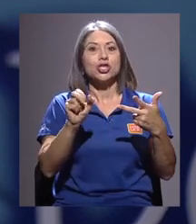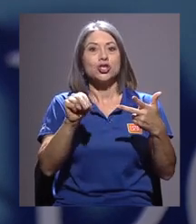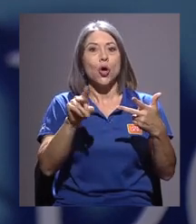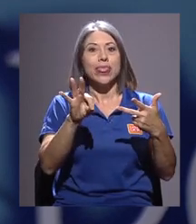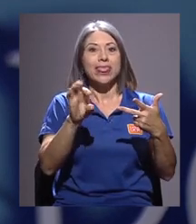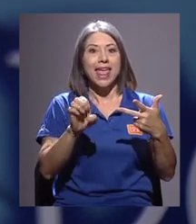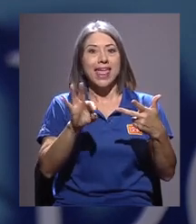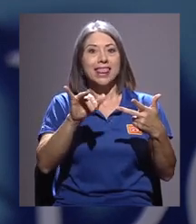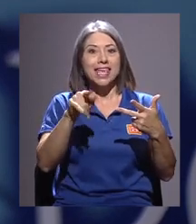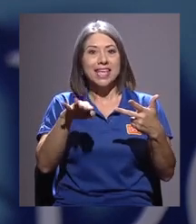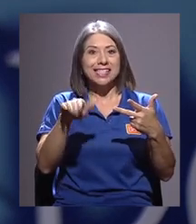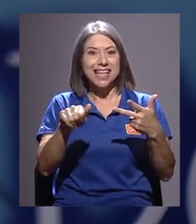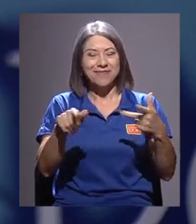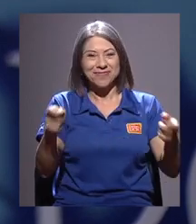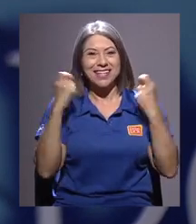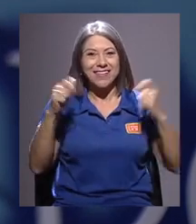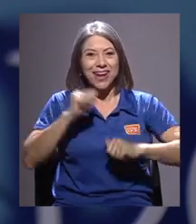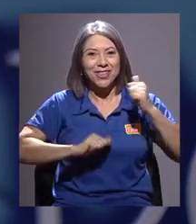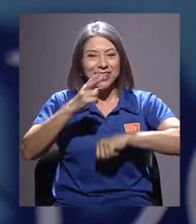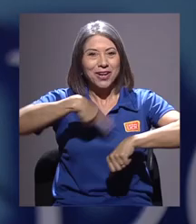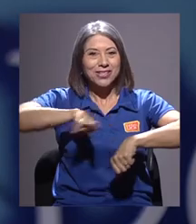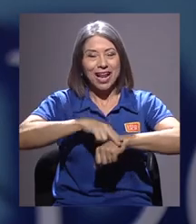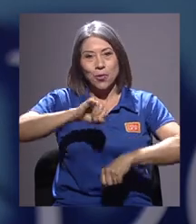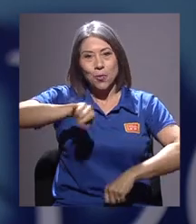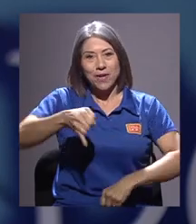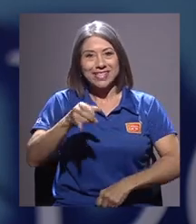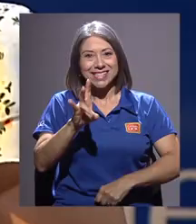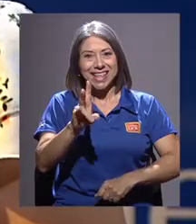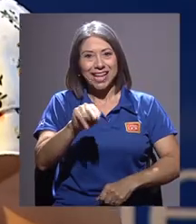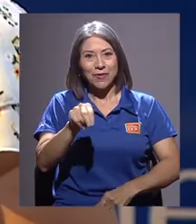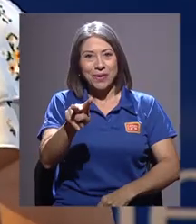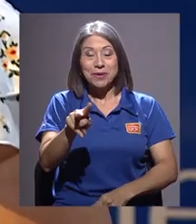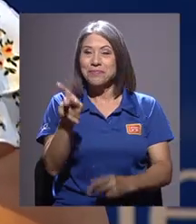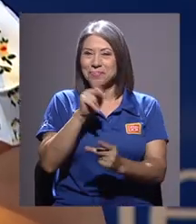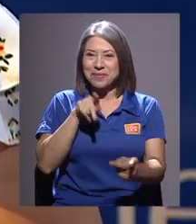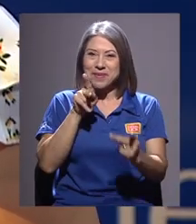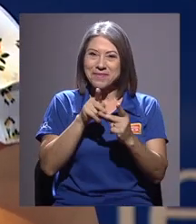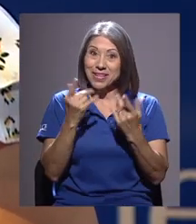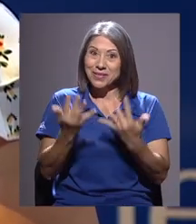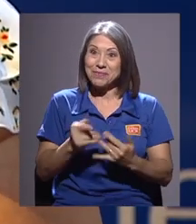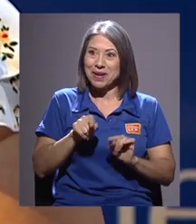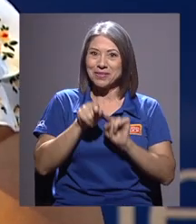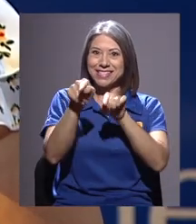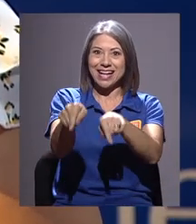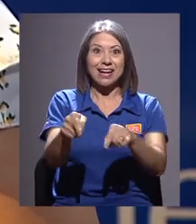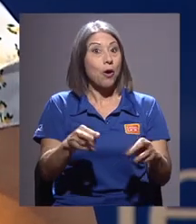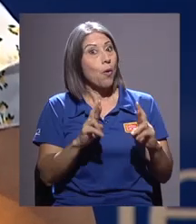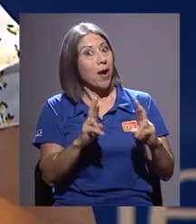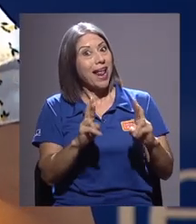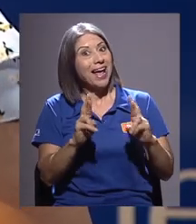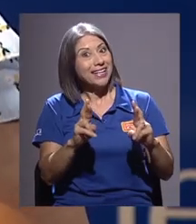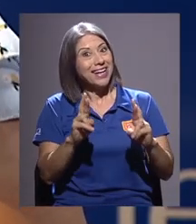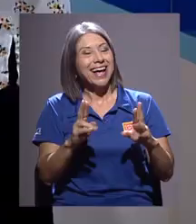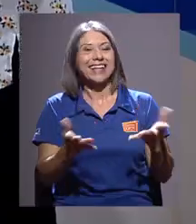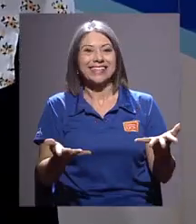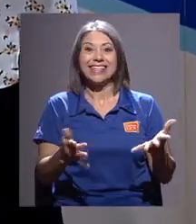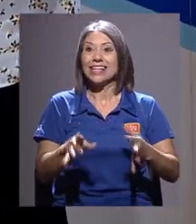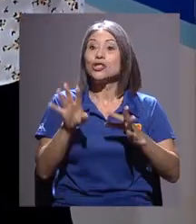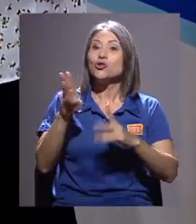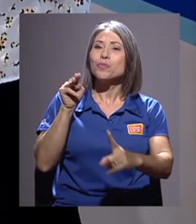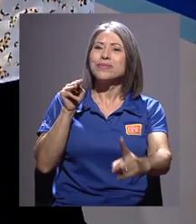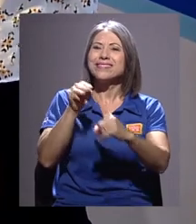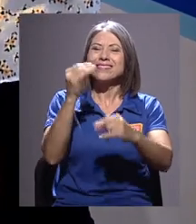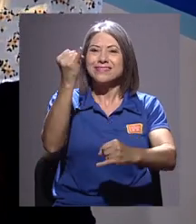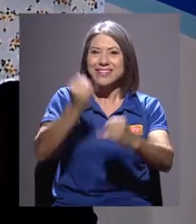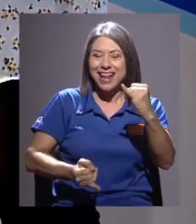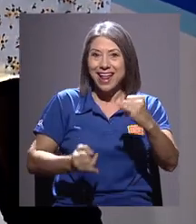para celebrarlo teatro nacional jueves 7 de noviembre perfecto pues esperamos estar por ahí ojalá tiempo las finales su